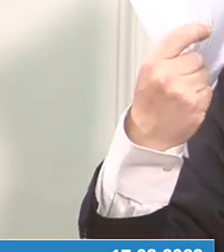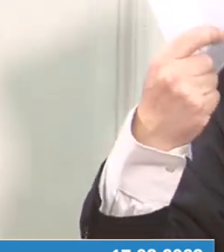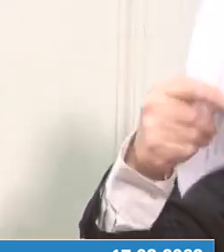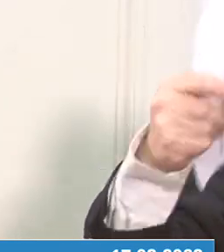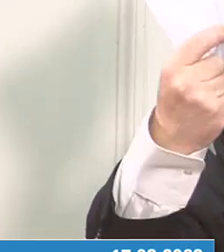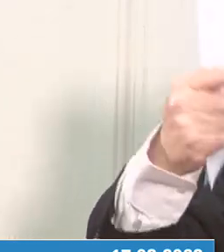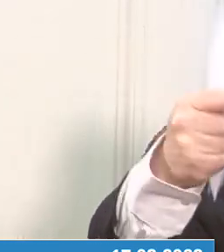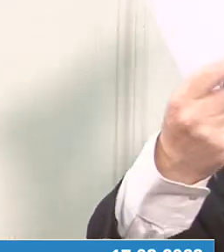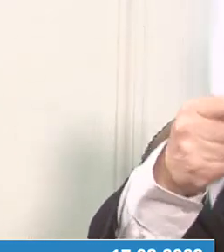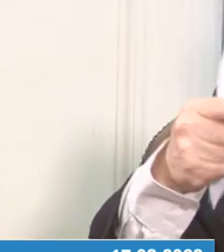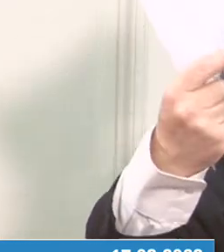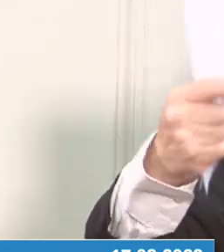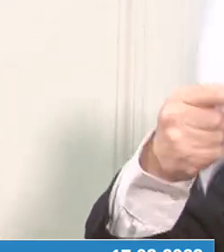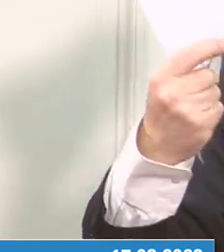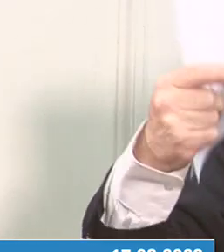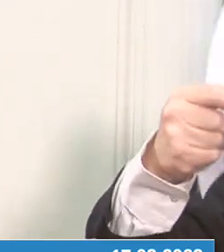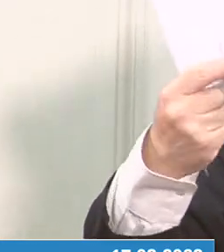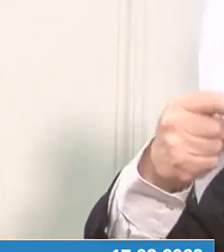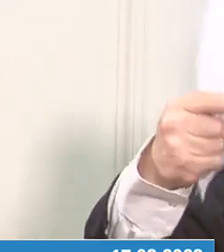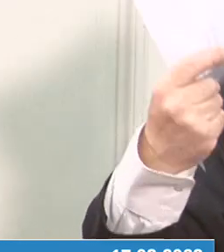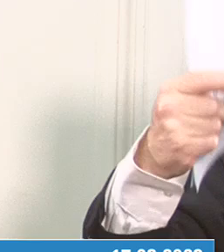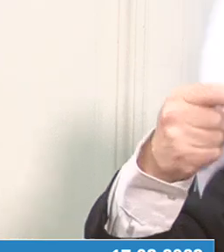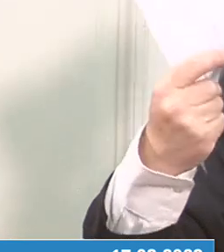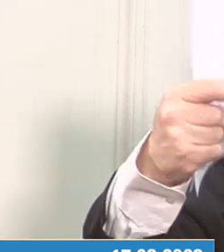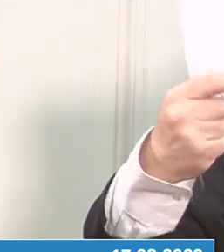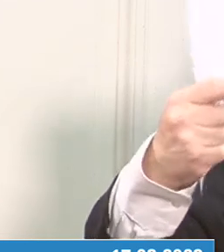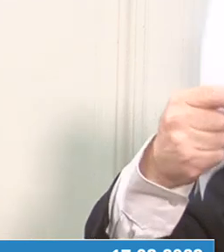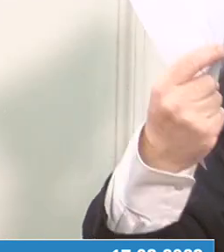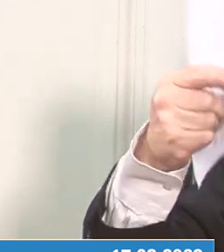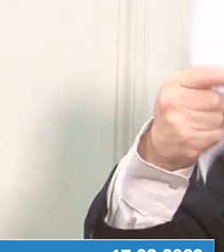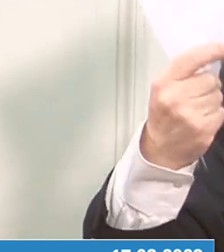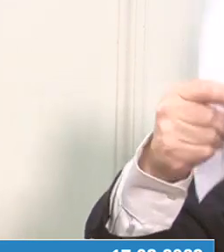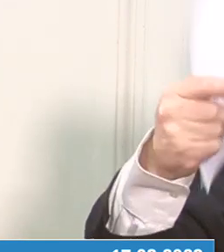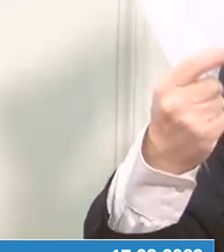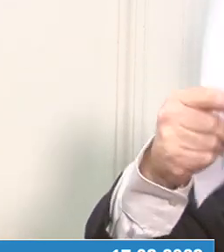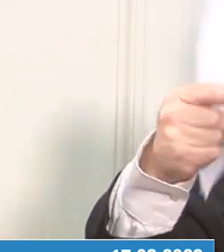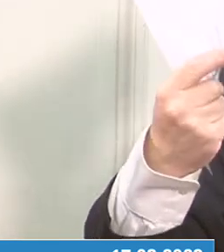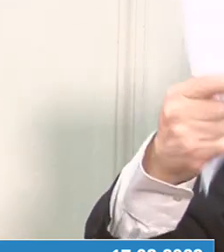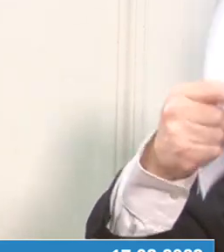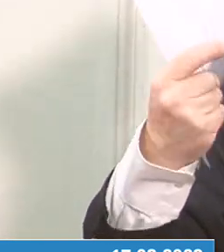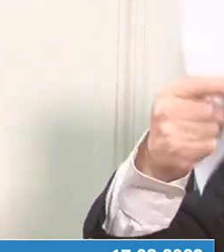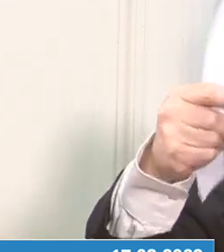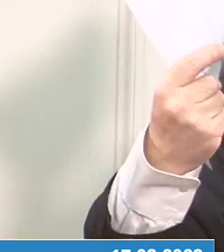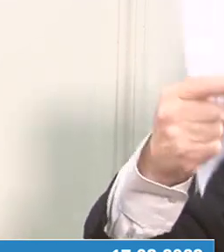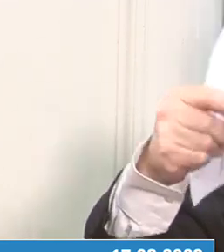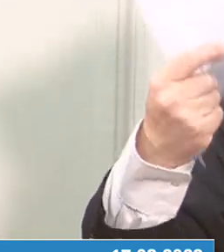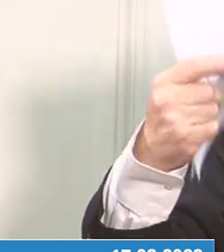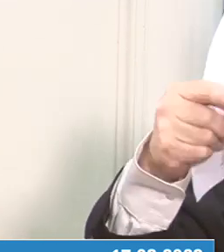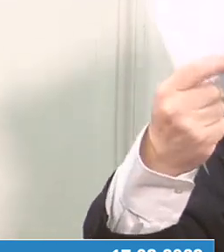sino que un estado de bienestar, el welfare state, de hace 50 o 60 años atrás?